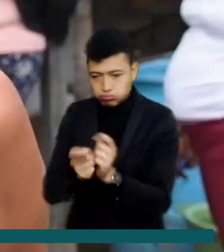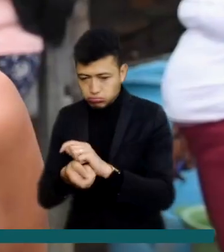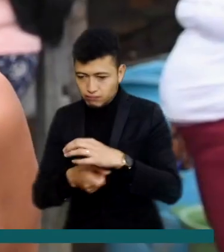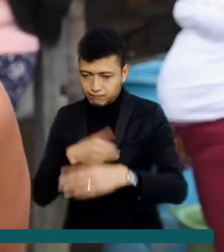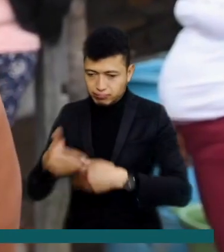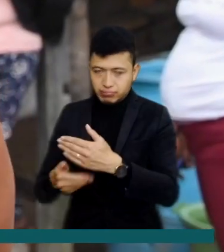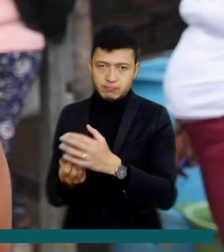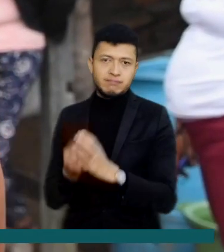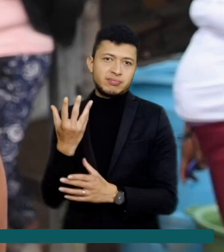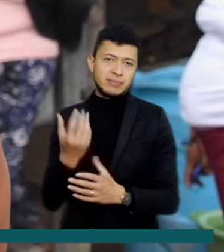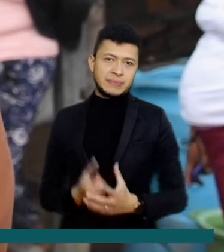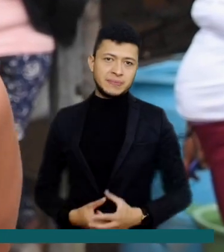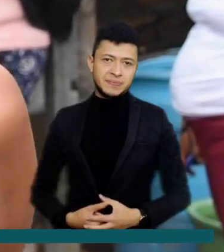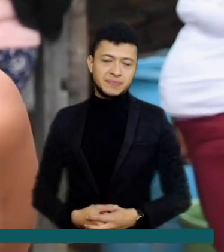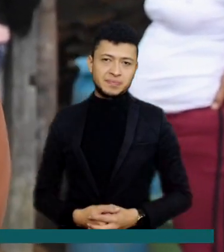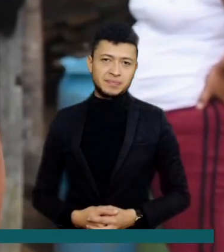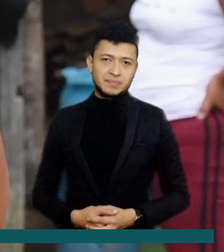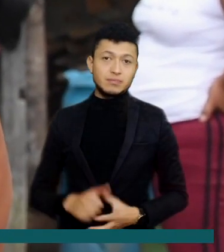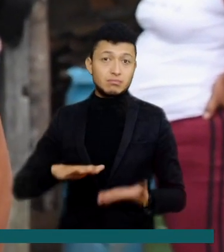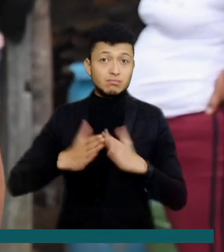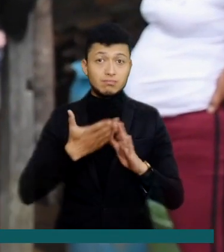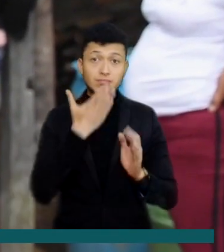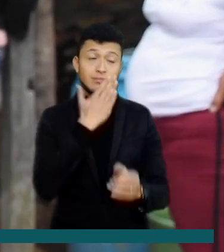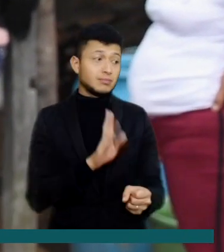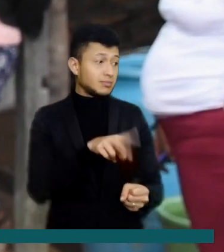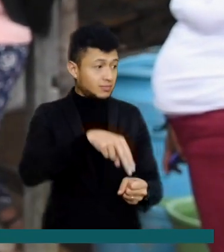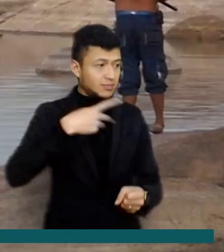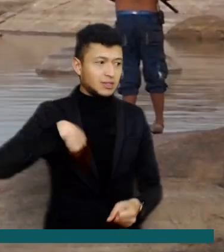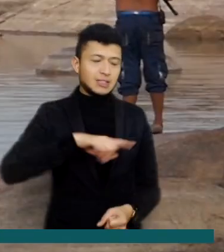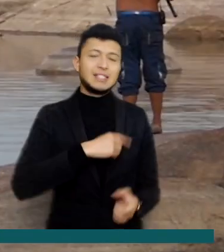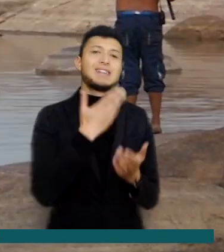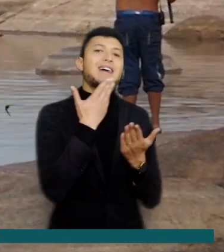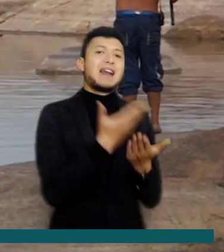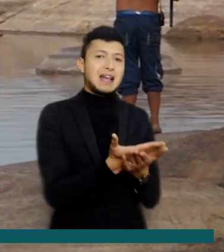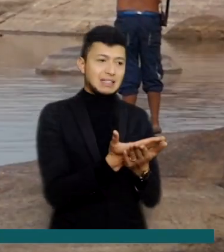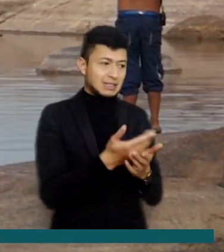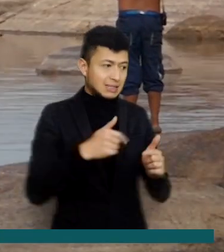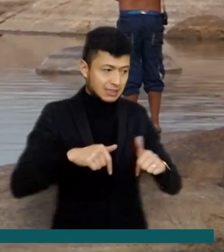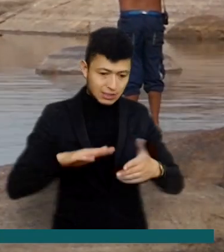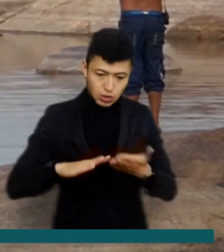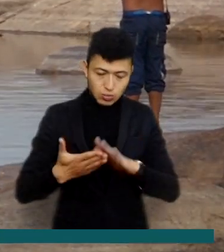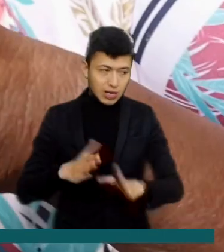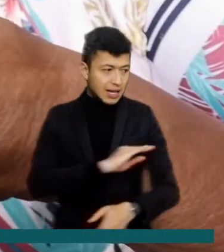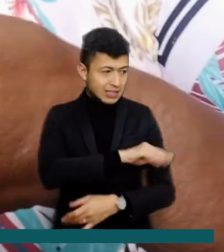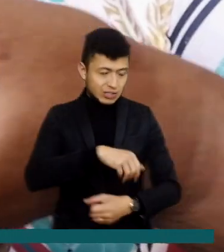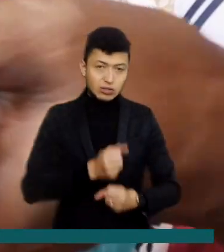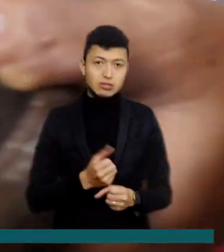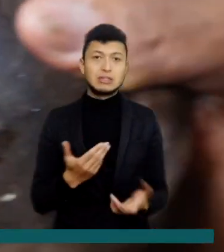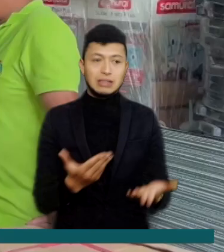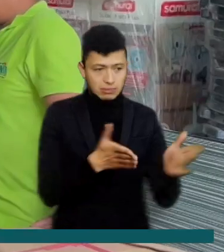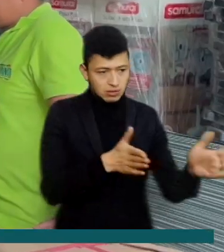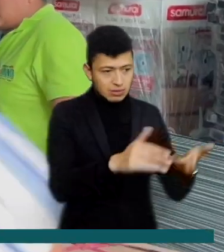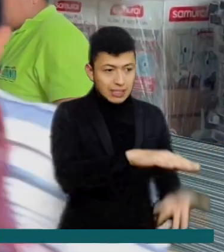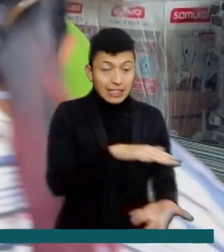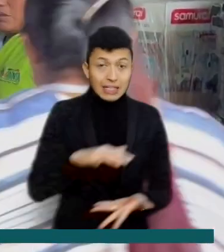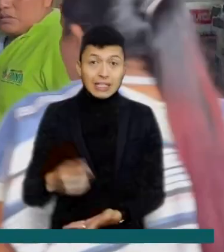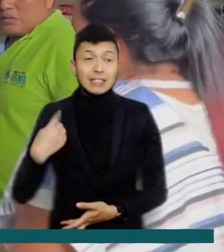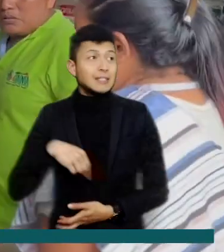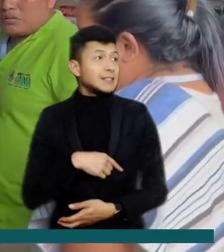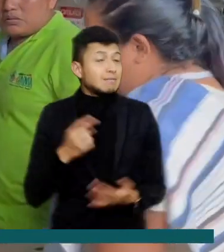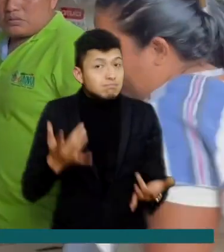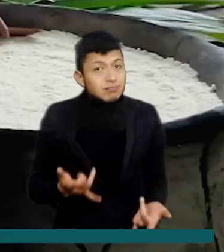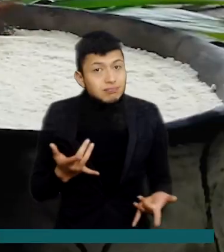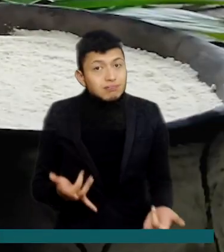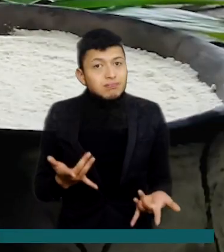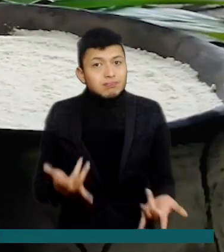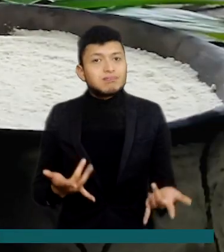brava. Como comunidades indígenas agradecidos por esta gestión, acá en la comunidad de Sabanitas ha llegado el kit que tanto